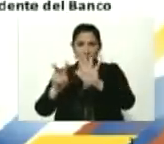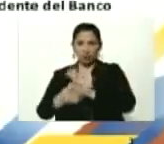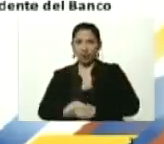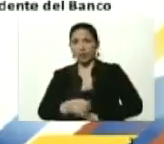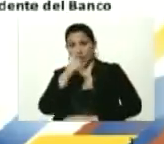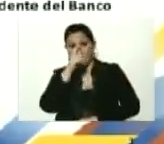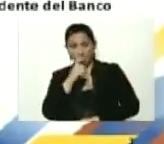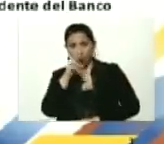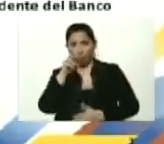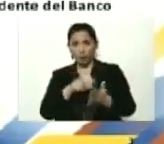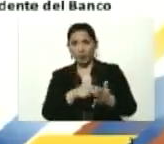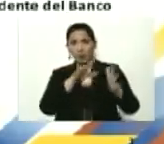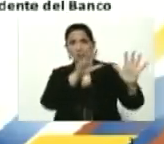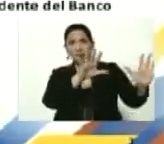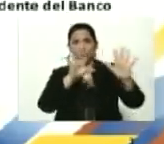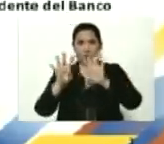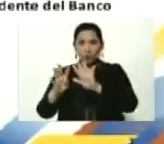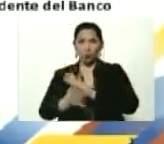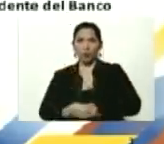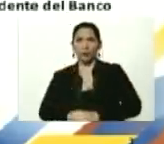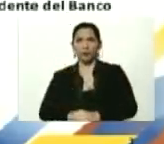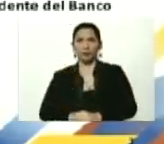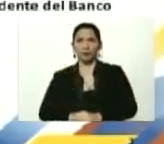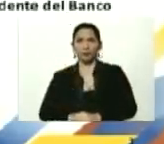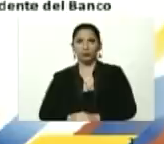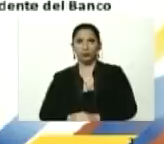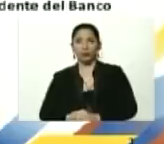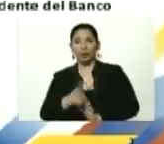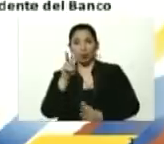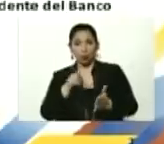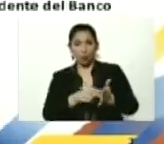el año 2019. En el